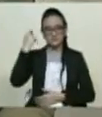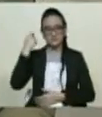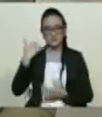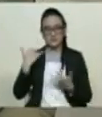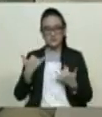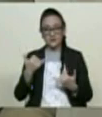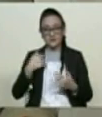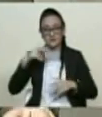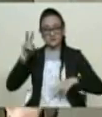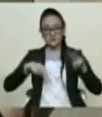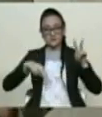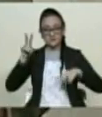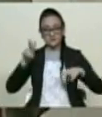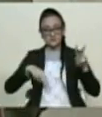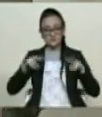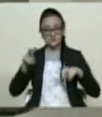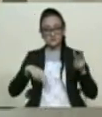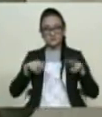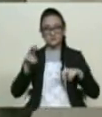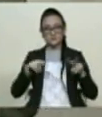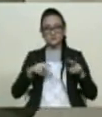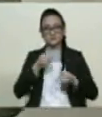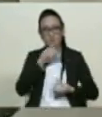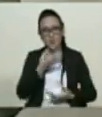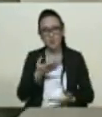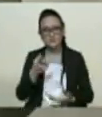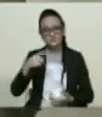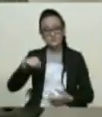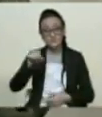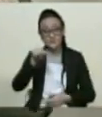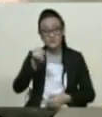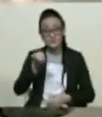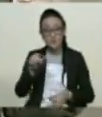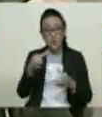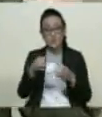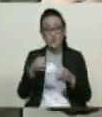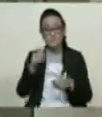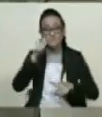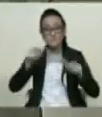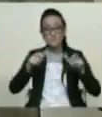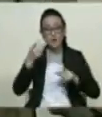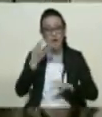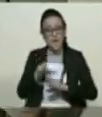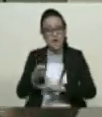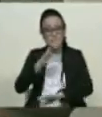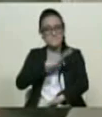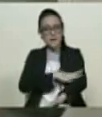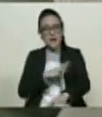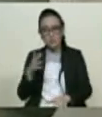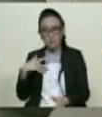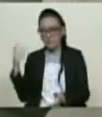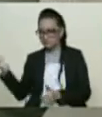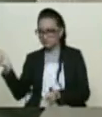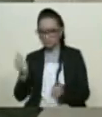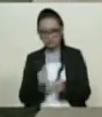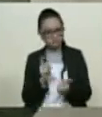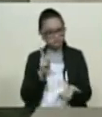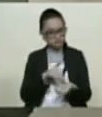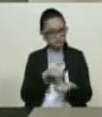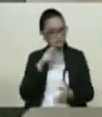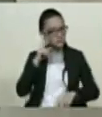mi exposición, hemos querido que expertos realmente puedan venir también aquí a acompañarnos